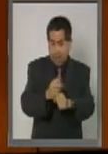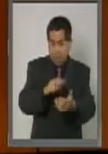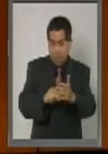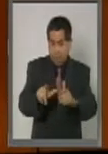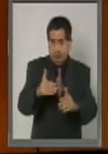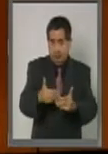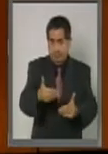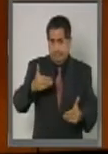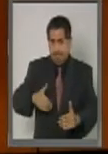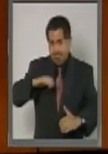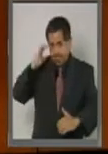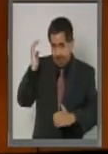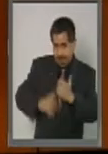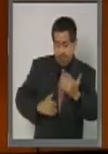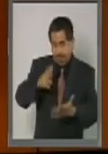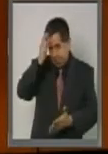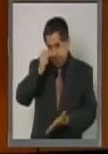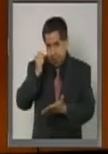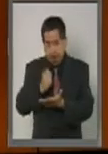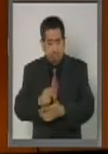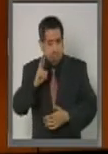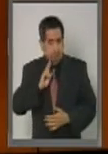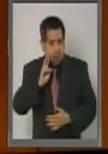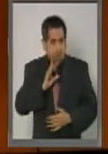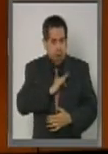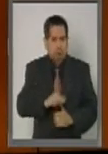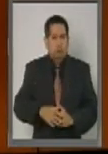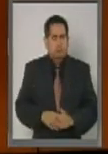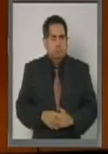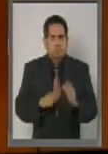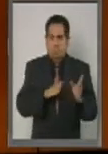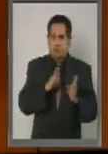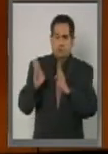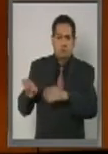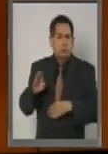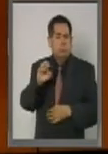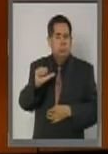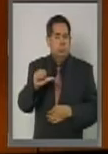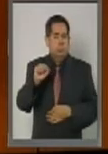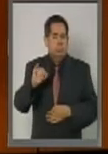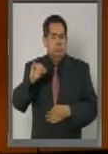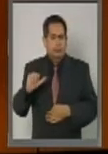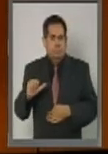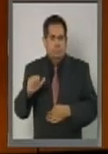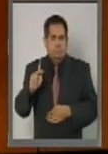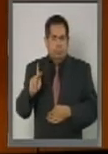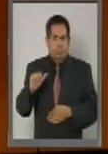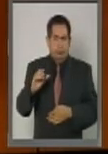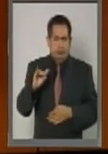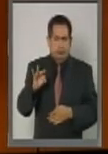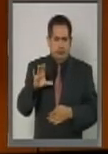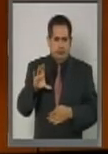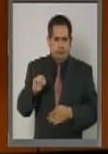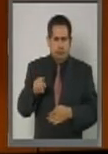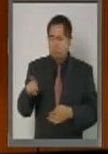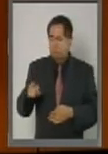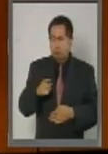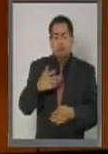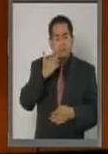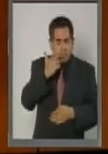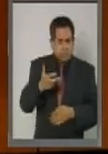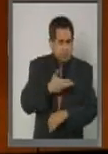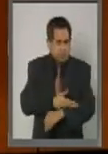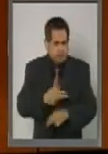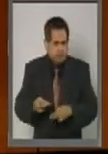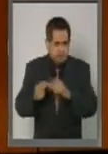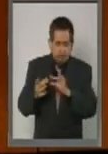2017. Con Asia-Pacífico buscamos fortalecer y profundizar relaciones políticas y económicas